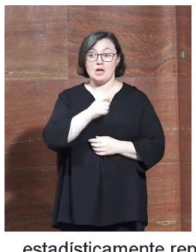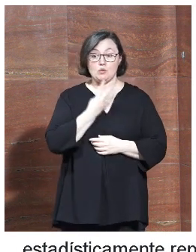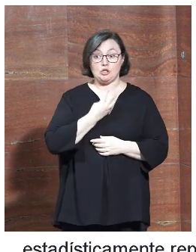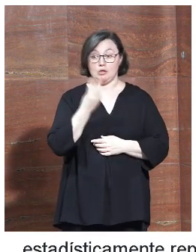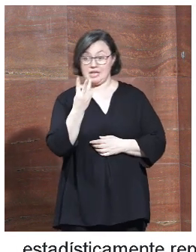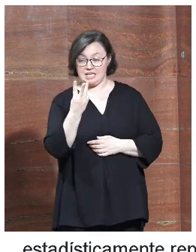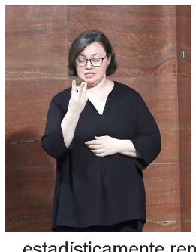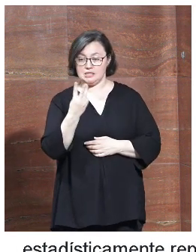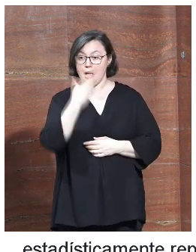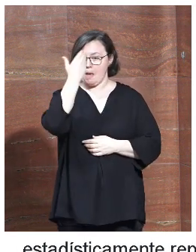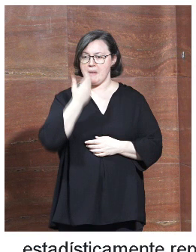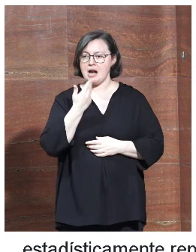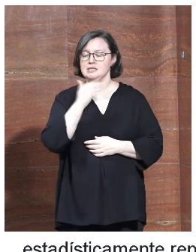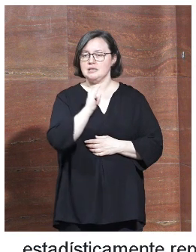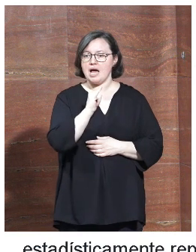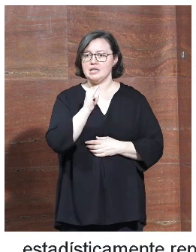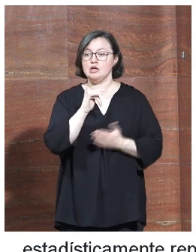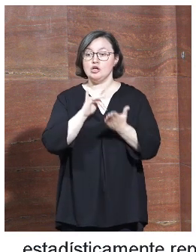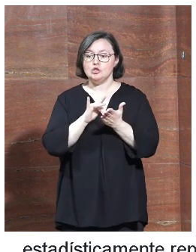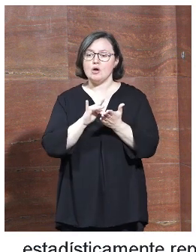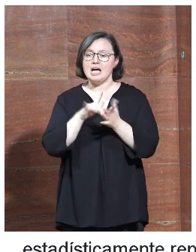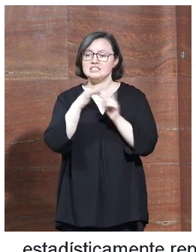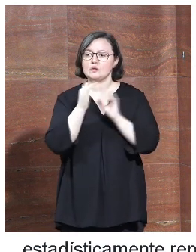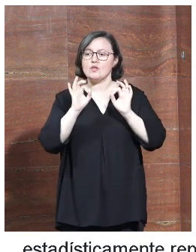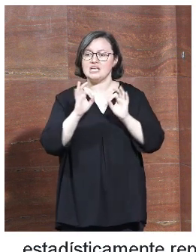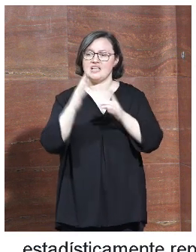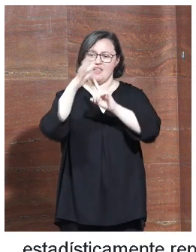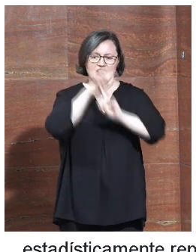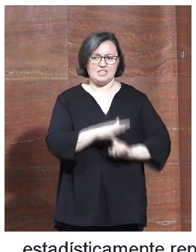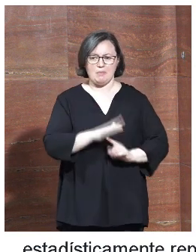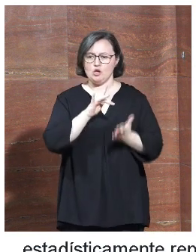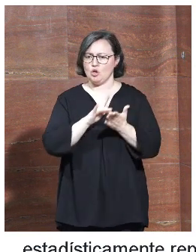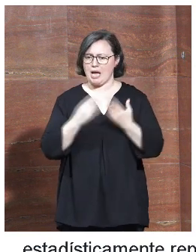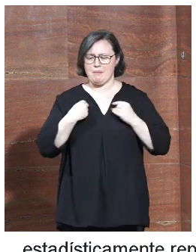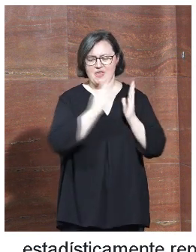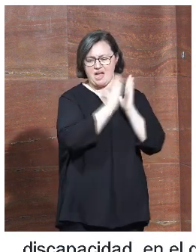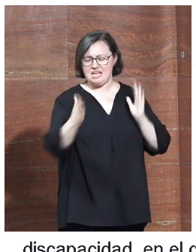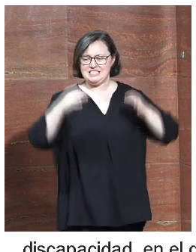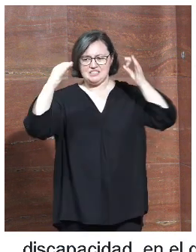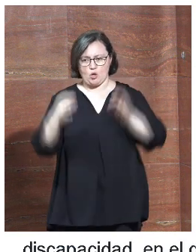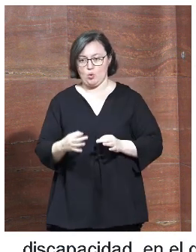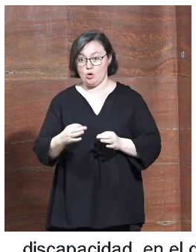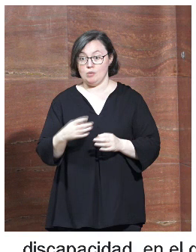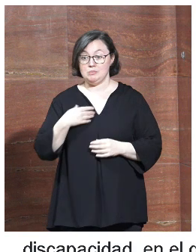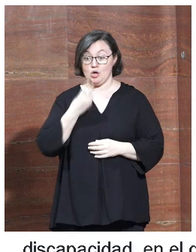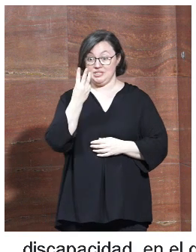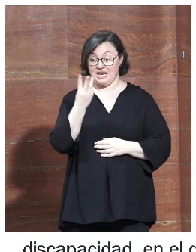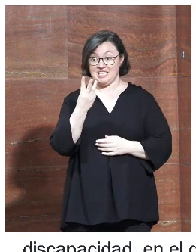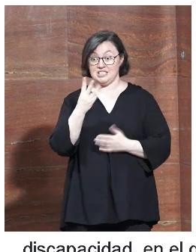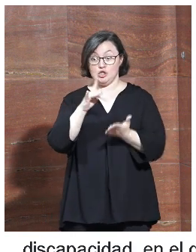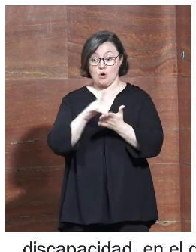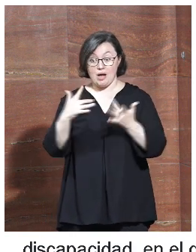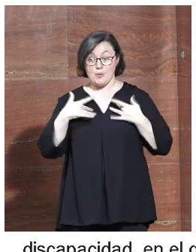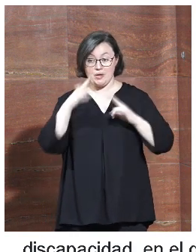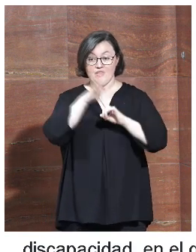personas con parálisis cerebral habían vivido una situación de discriminación a lo largo de su vida. Y de ellas,